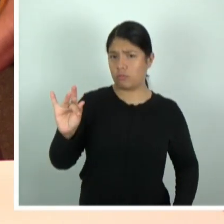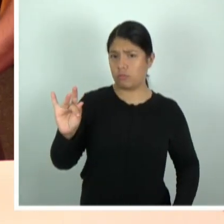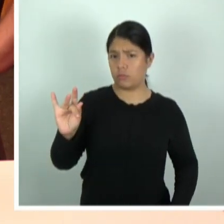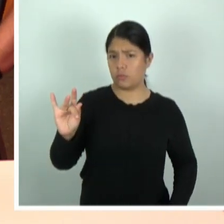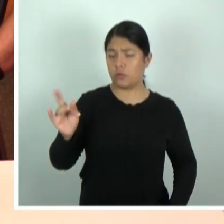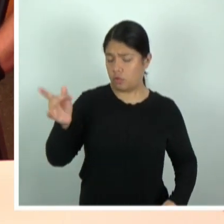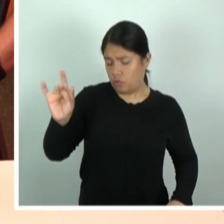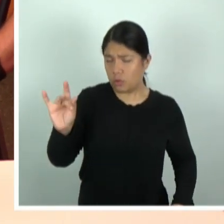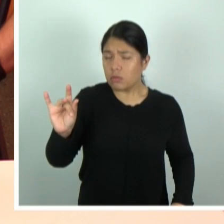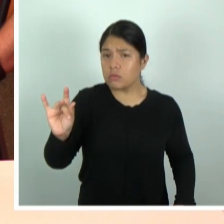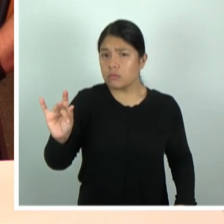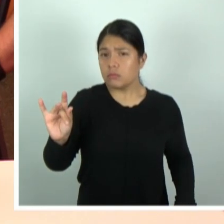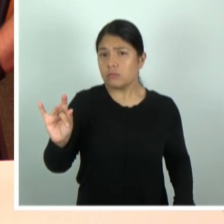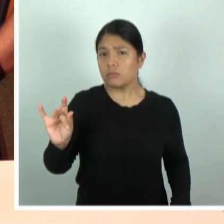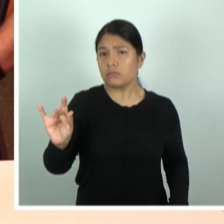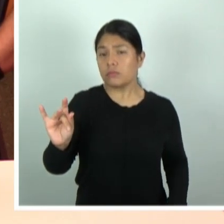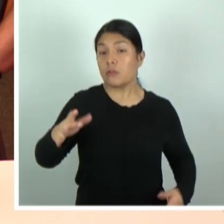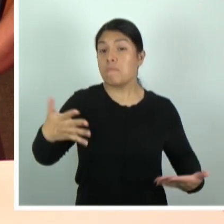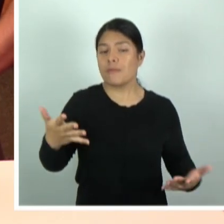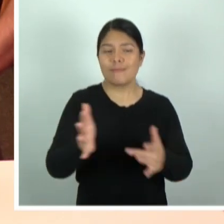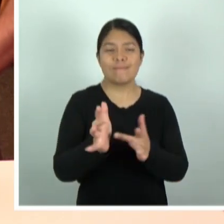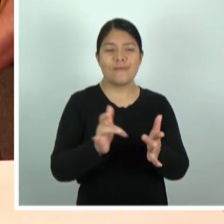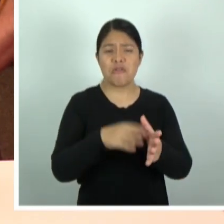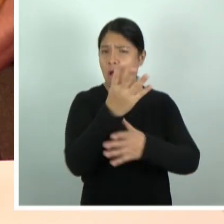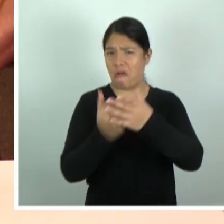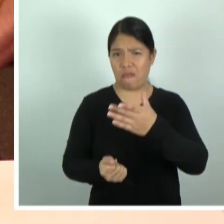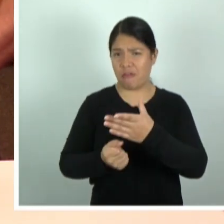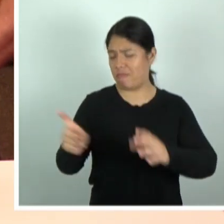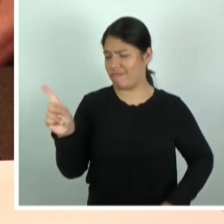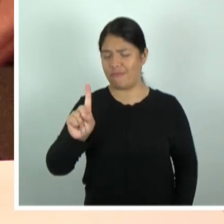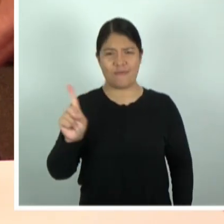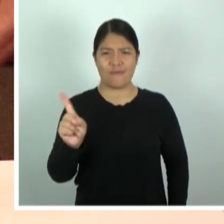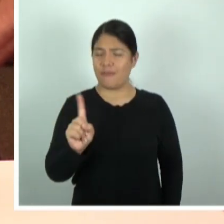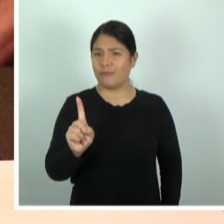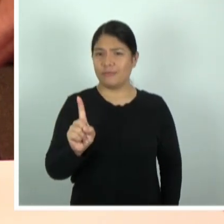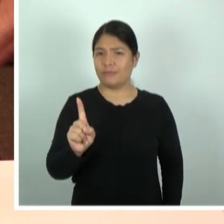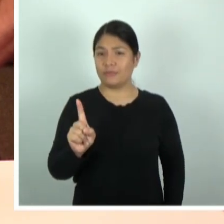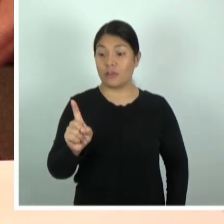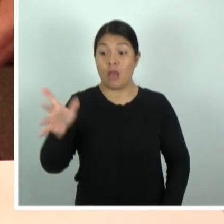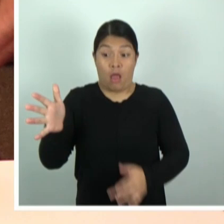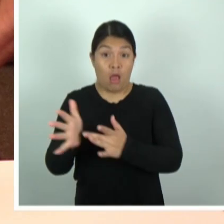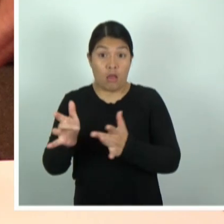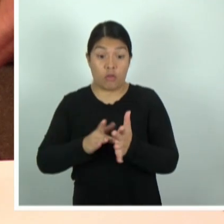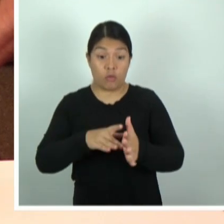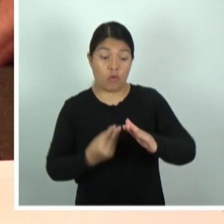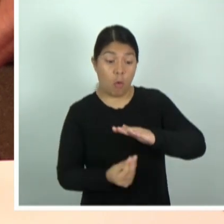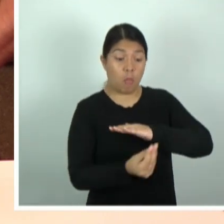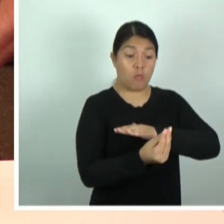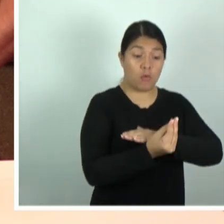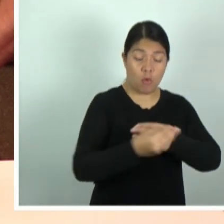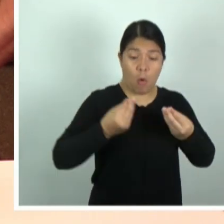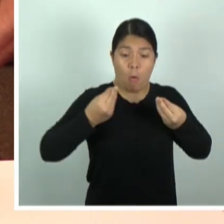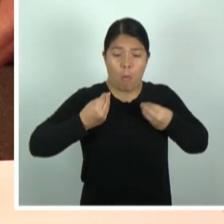posible fallar, sí. Pero Jesucristo no falló. Él nació santo, vivió